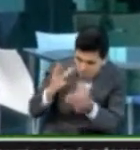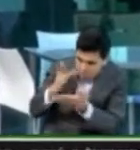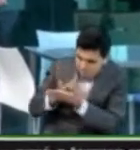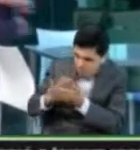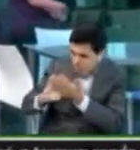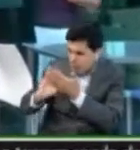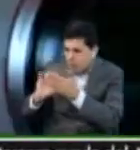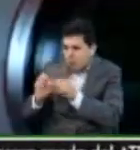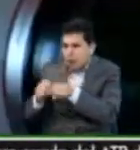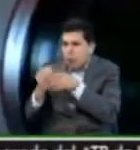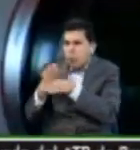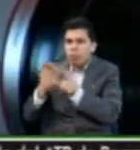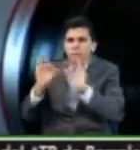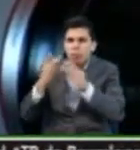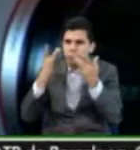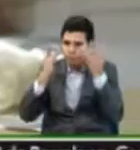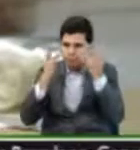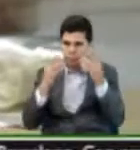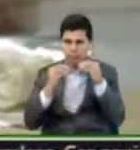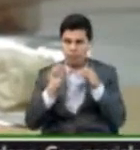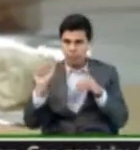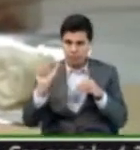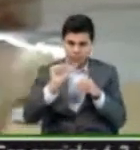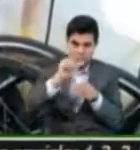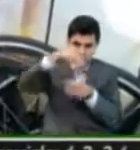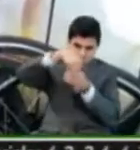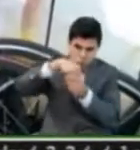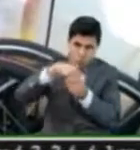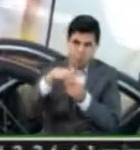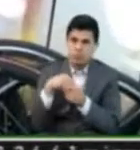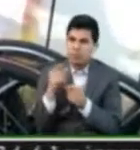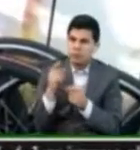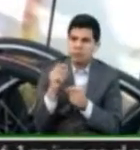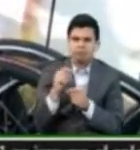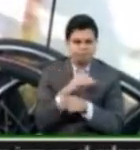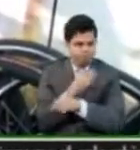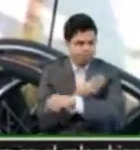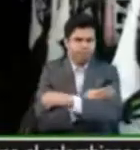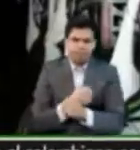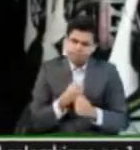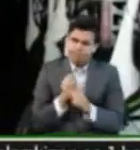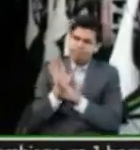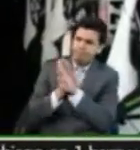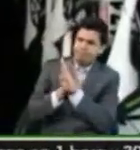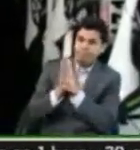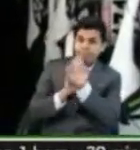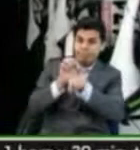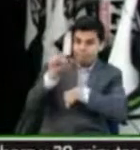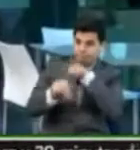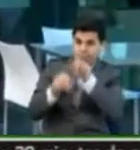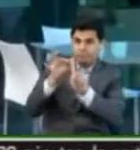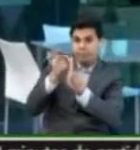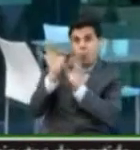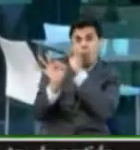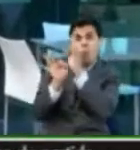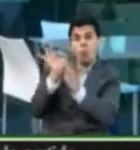no haya ninguna falla. Pese a tener 2 mujeres integrando el equipo, las verdaderas consentidas acá son otras. Sí, creo